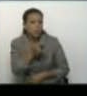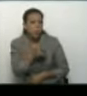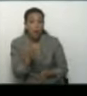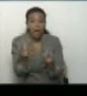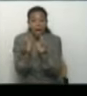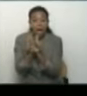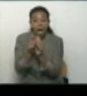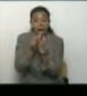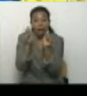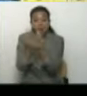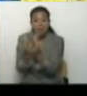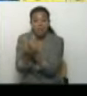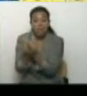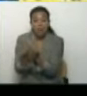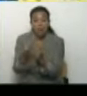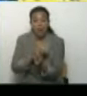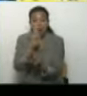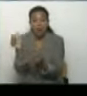está